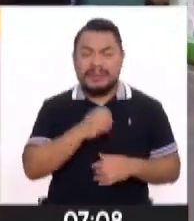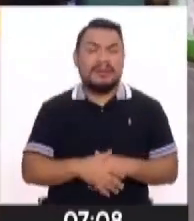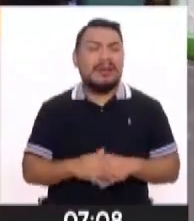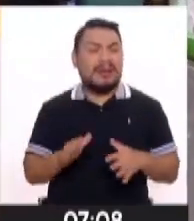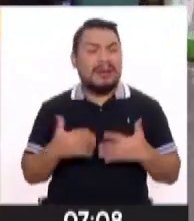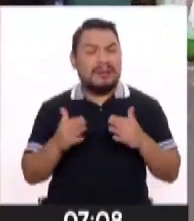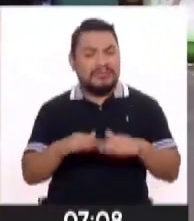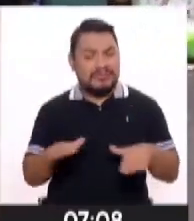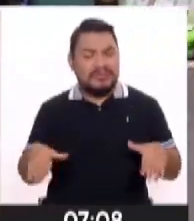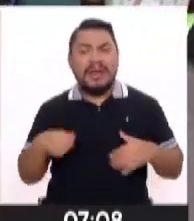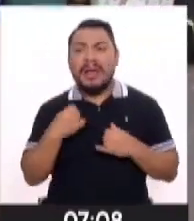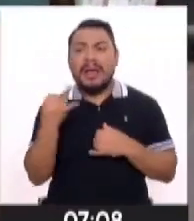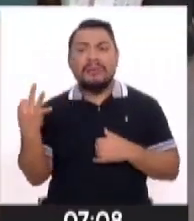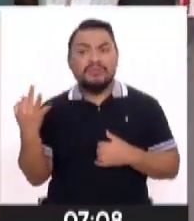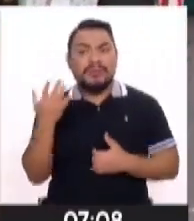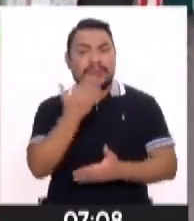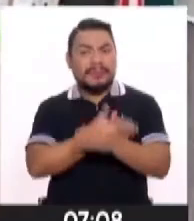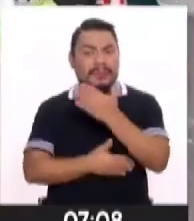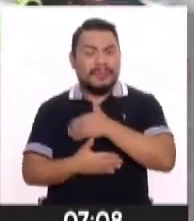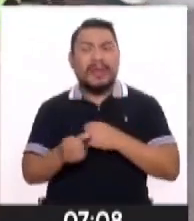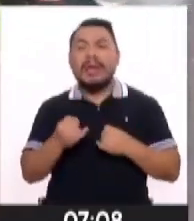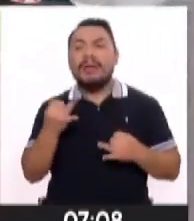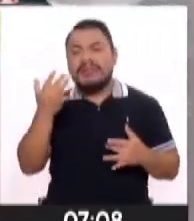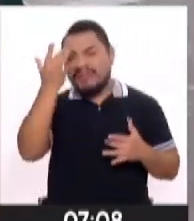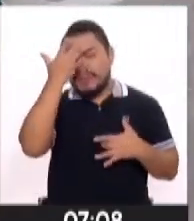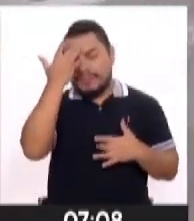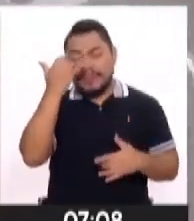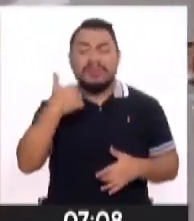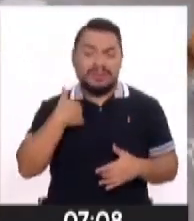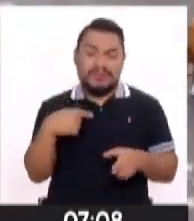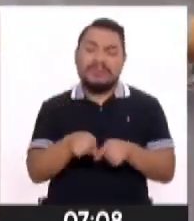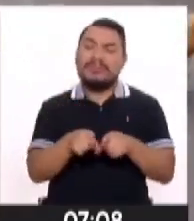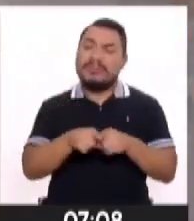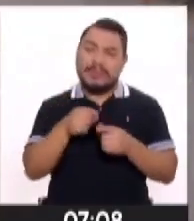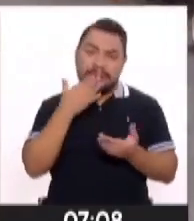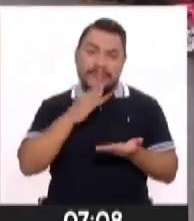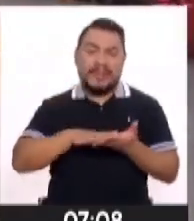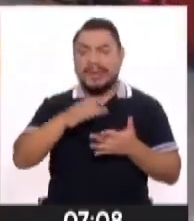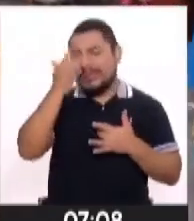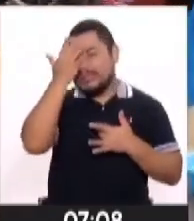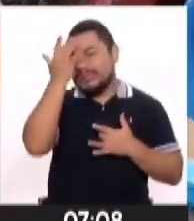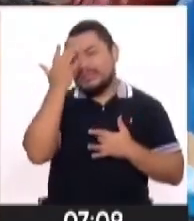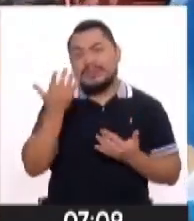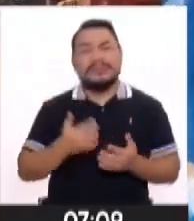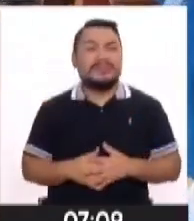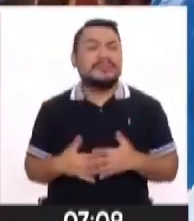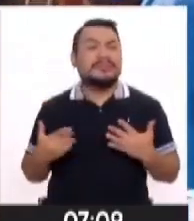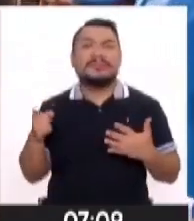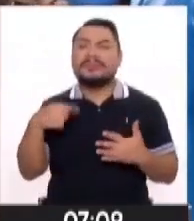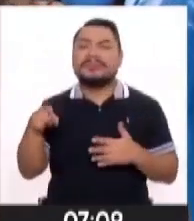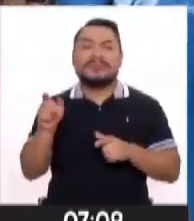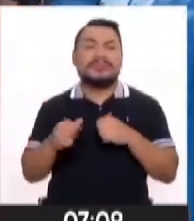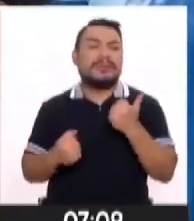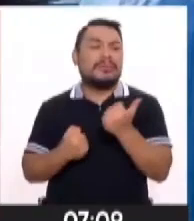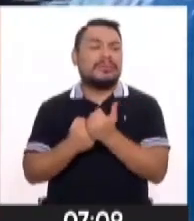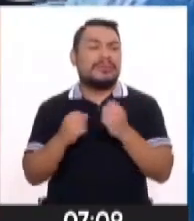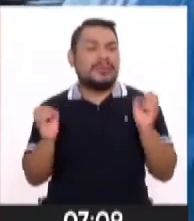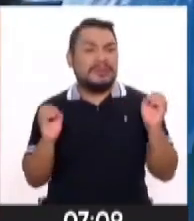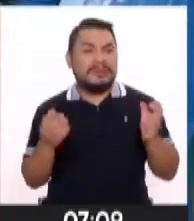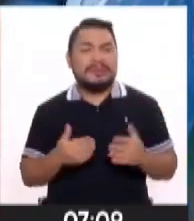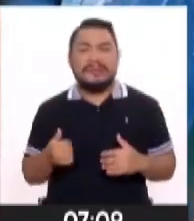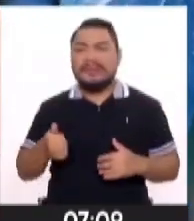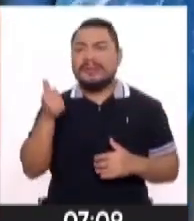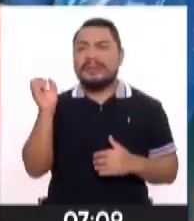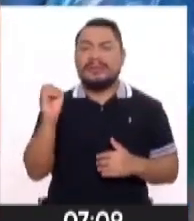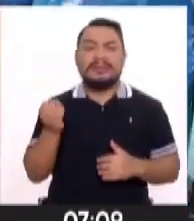está inválido también está mal, yo también estoy mal. ¿Ah? Y nadie nos apoya, ¿no? Ni las